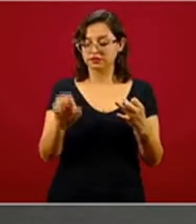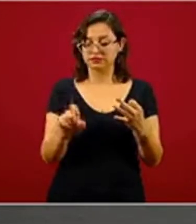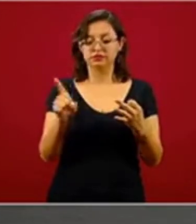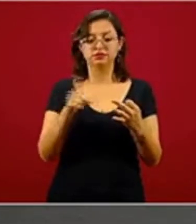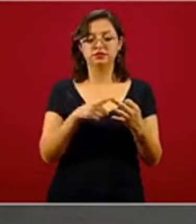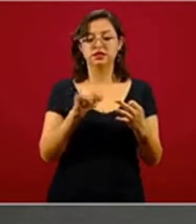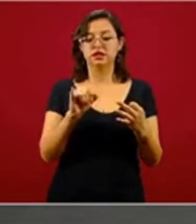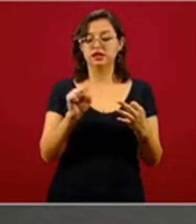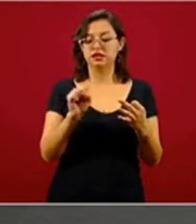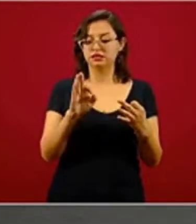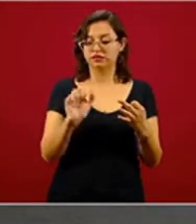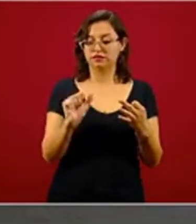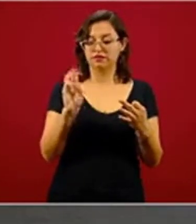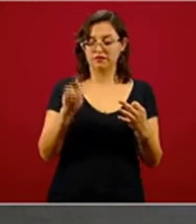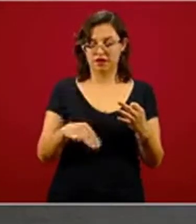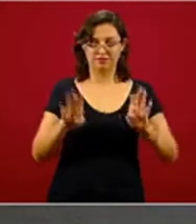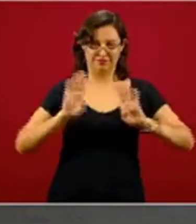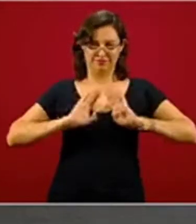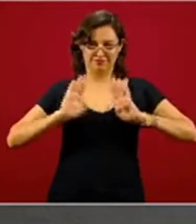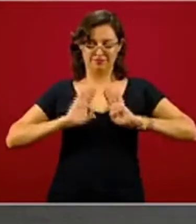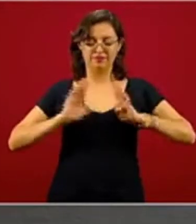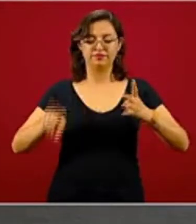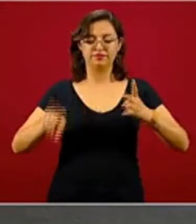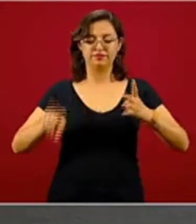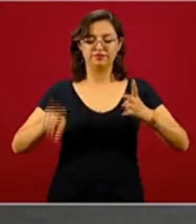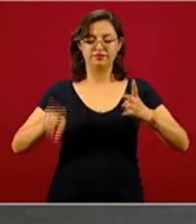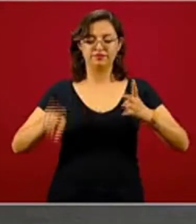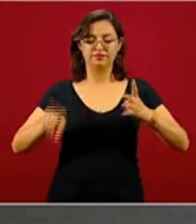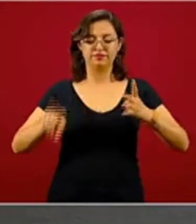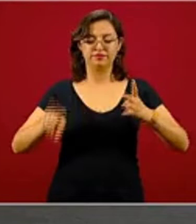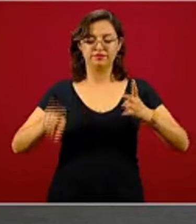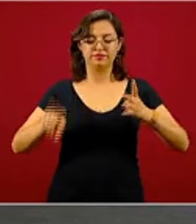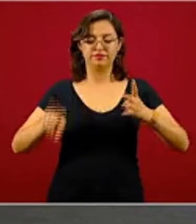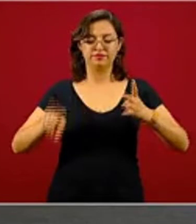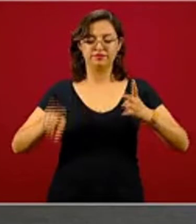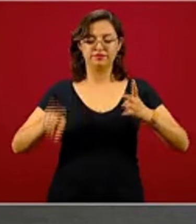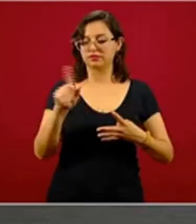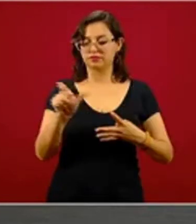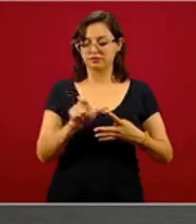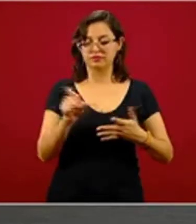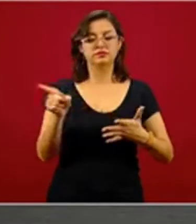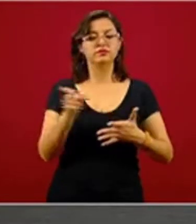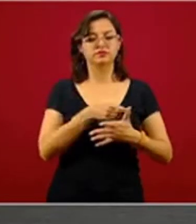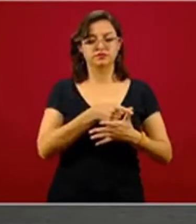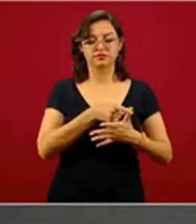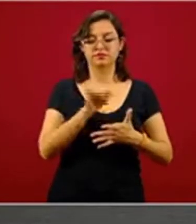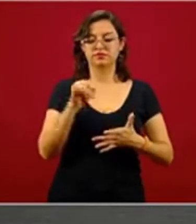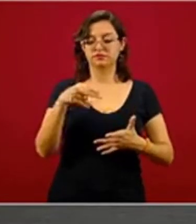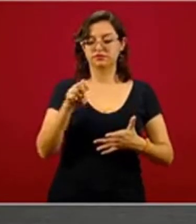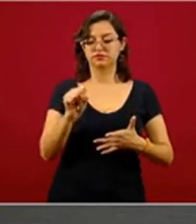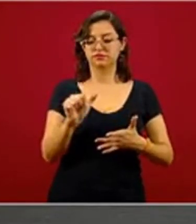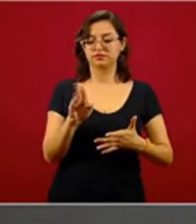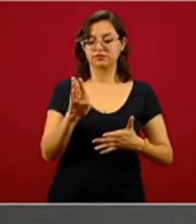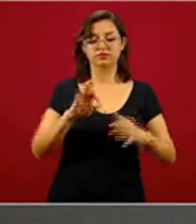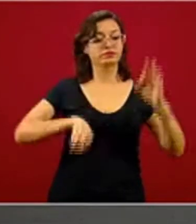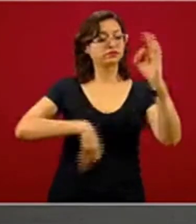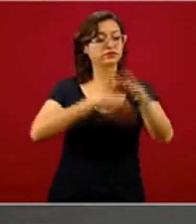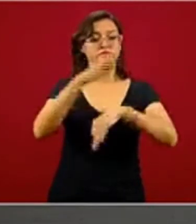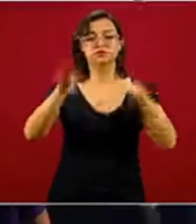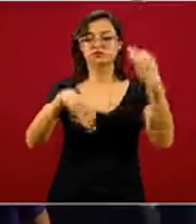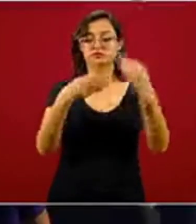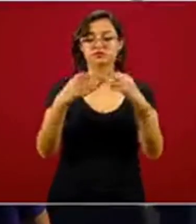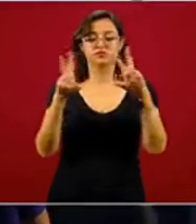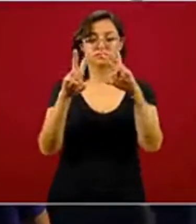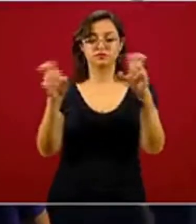el ISFAM, la Seguridad Social de las Fuerzas Armadas, y también de Pemex y desde luego del INSABI, todas de personal